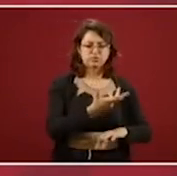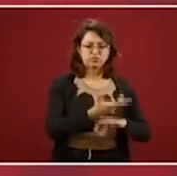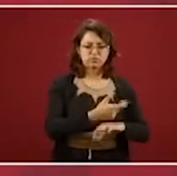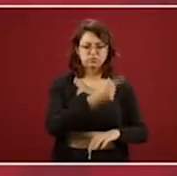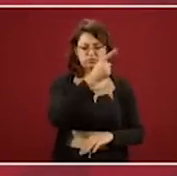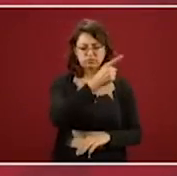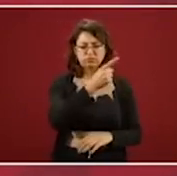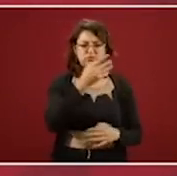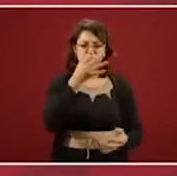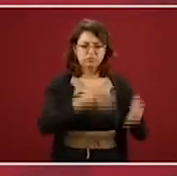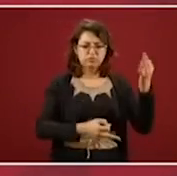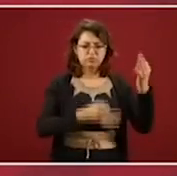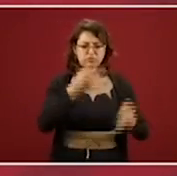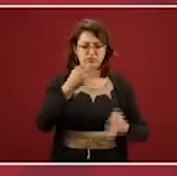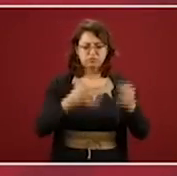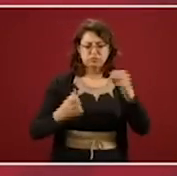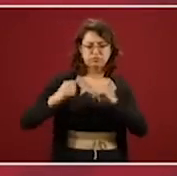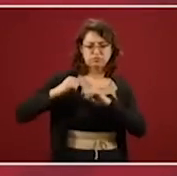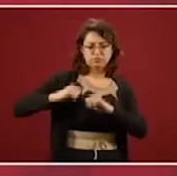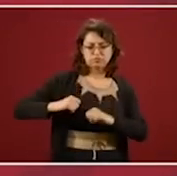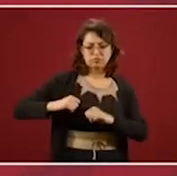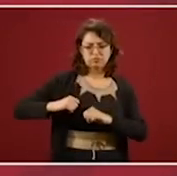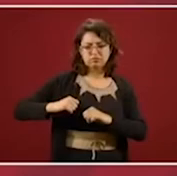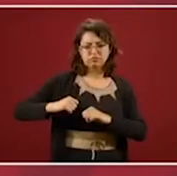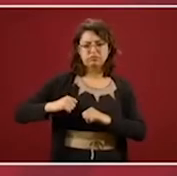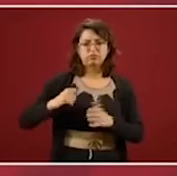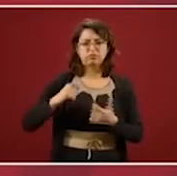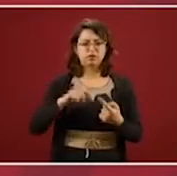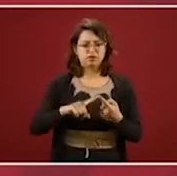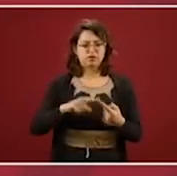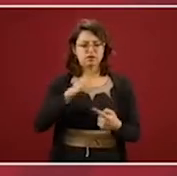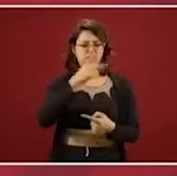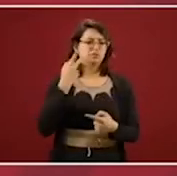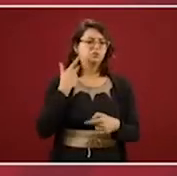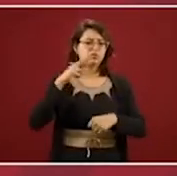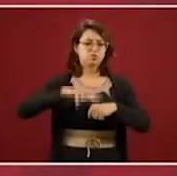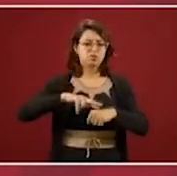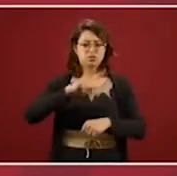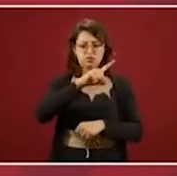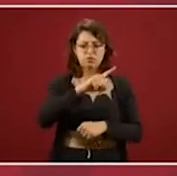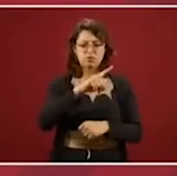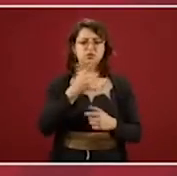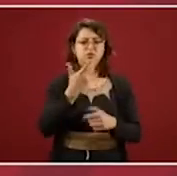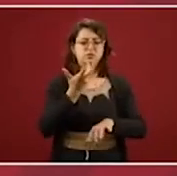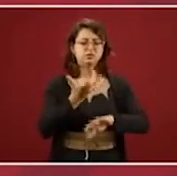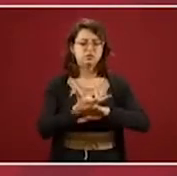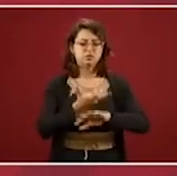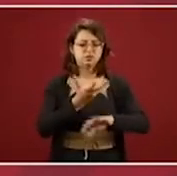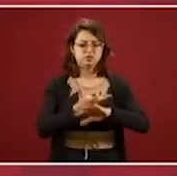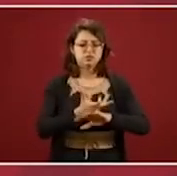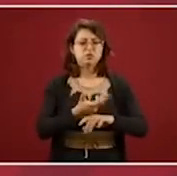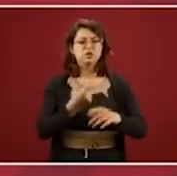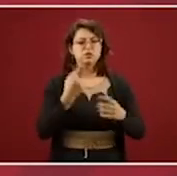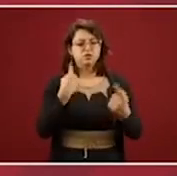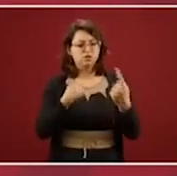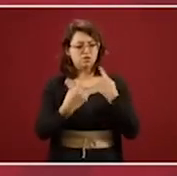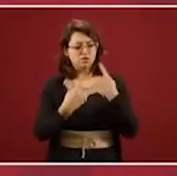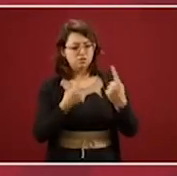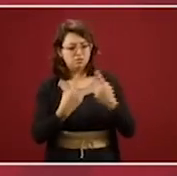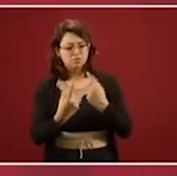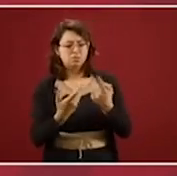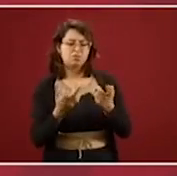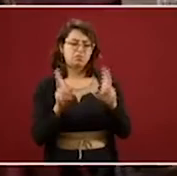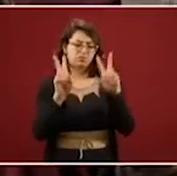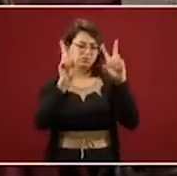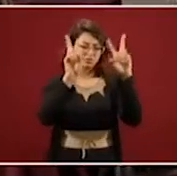fiscales, en este caso con el procurador de Estados Unidos, para tratar distintos temas.